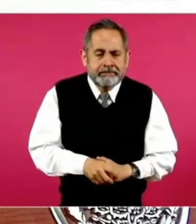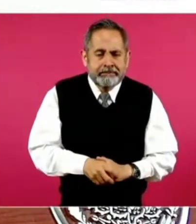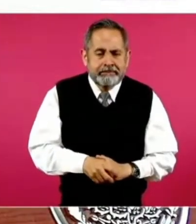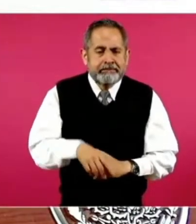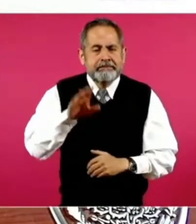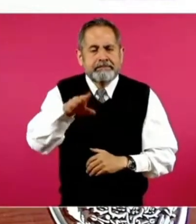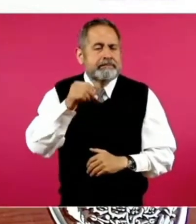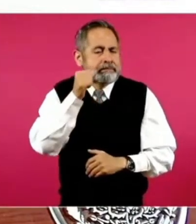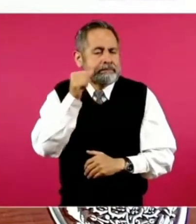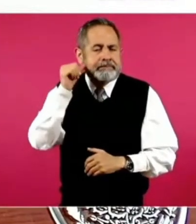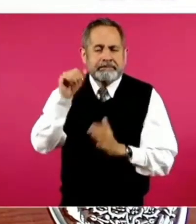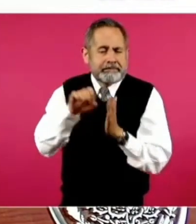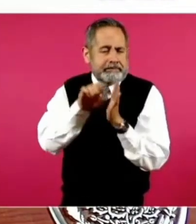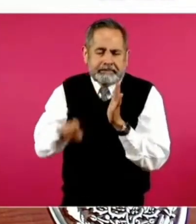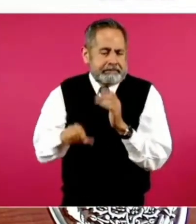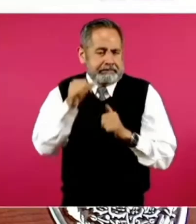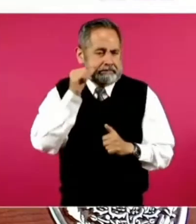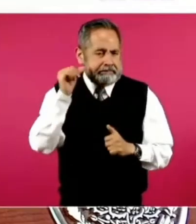Ayer, por ejemplo,